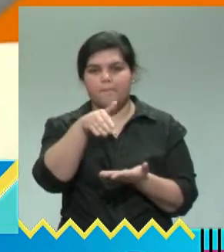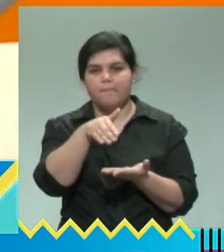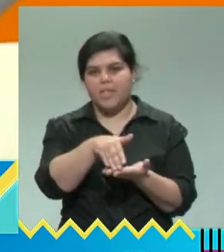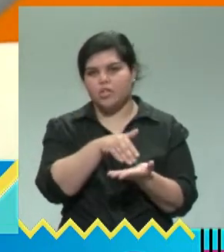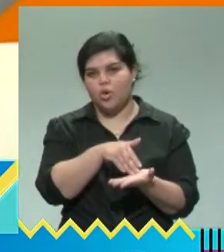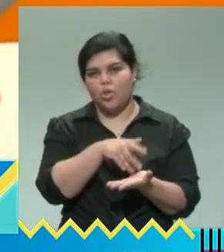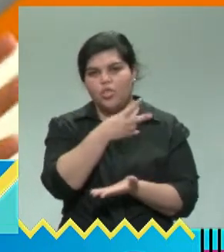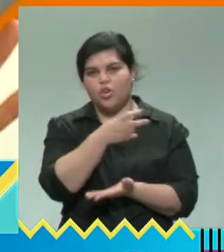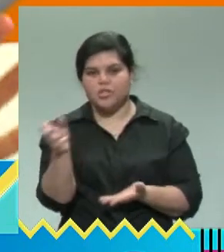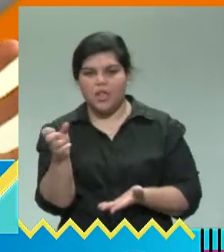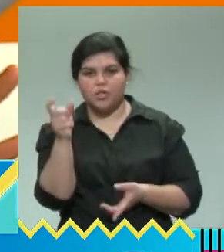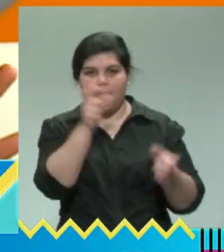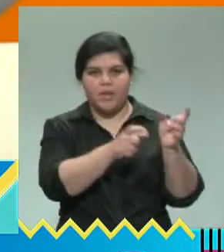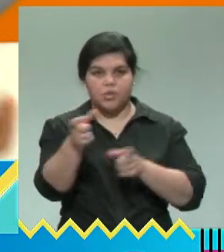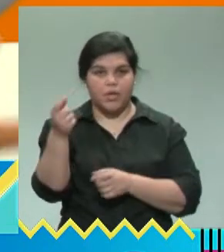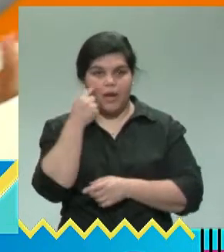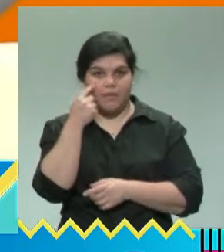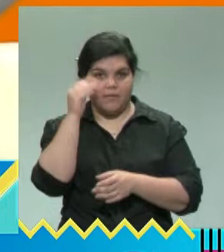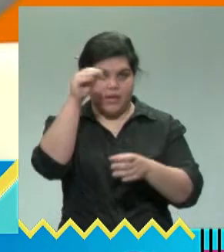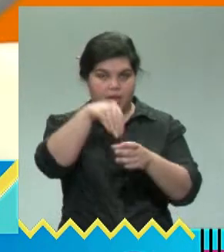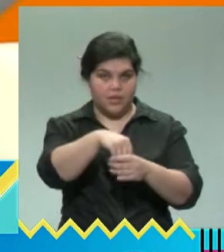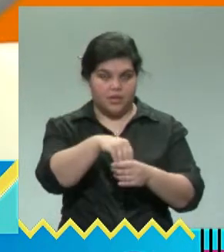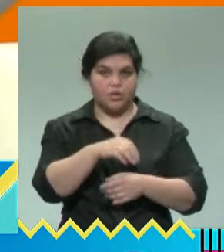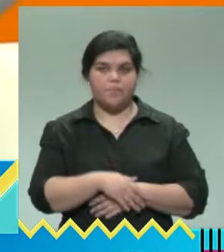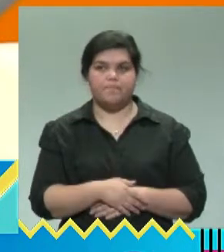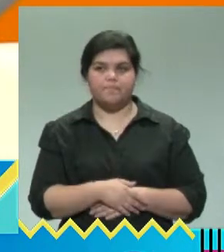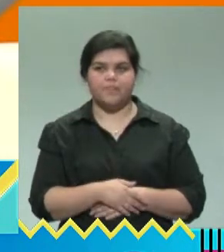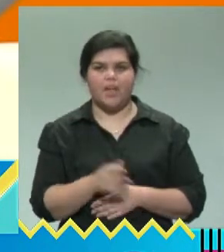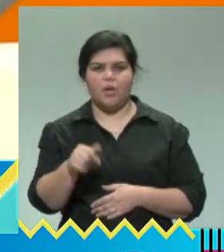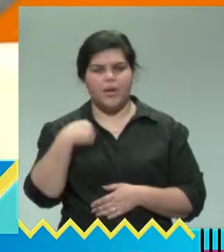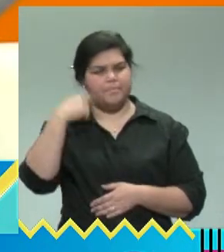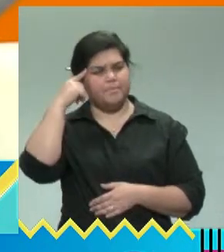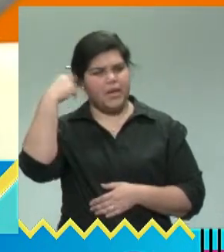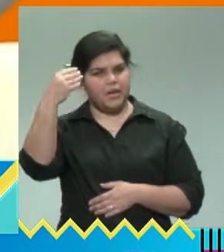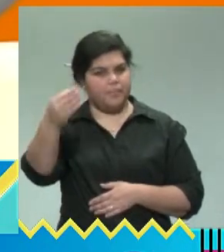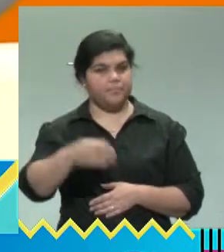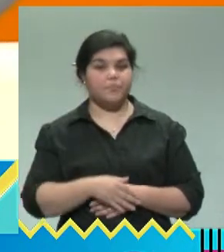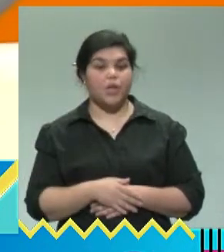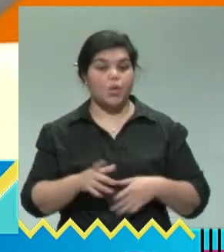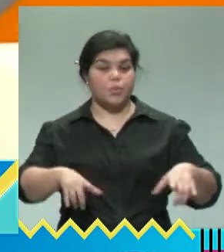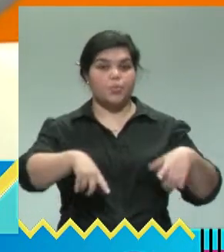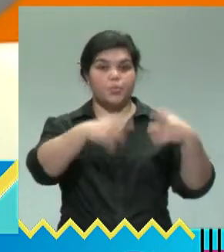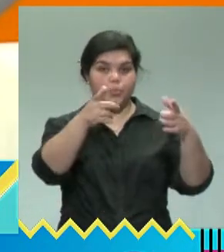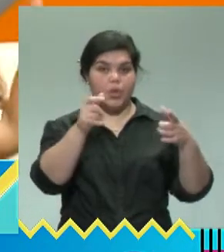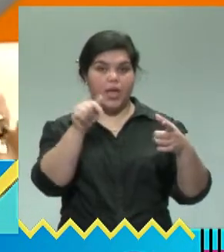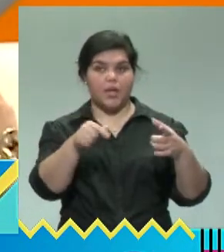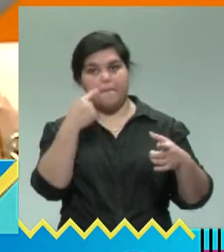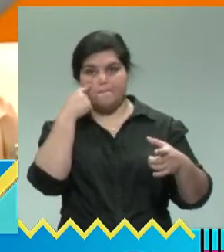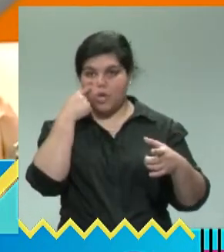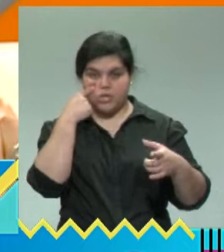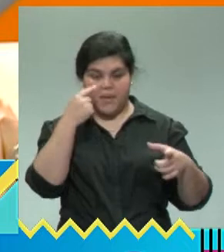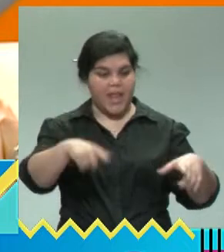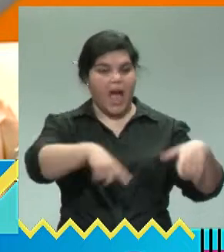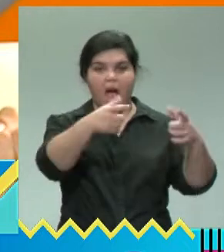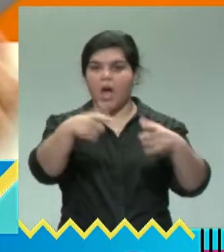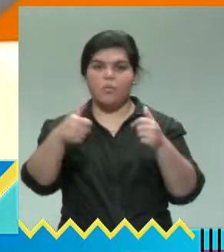de habitantes. Y el arbolado, vos imagínate qué sentido tendría que un municipio tenga en buen estado su